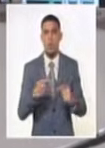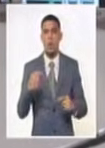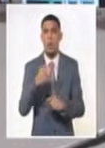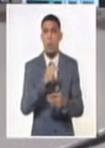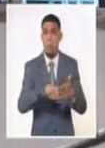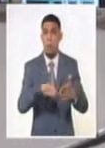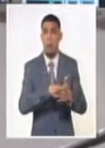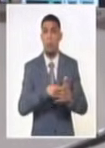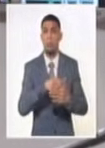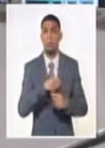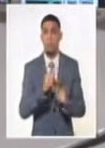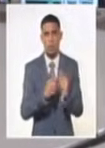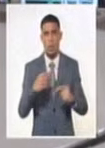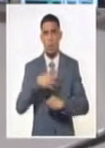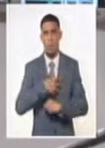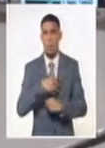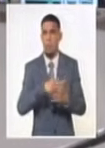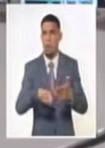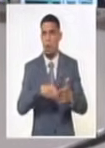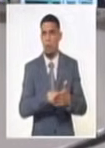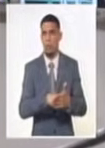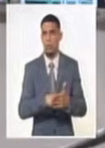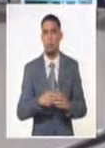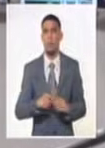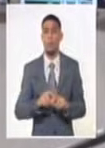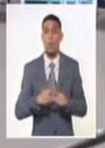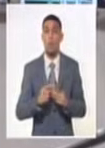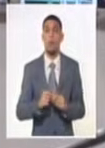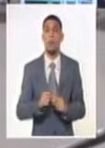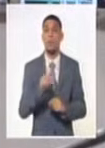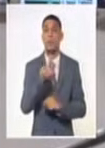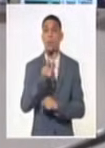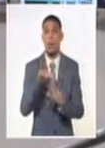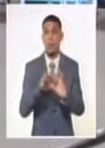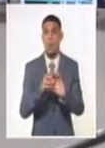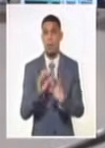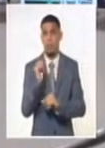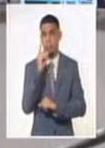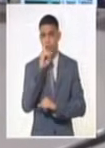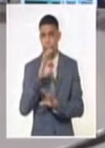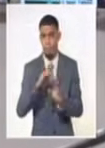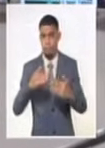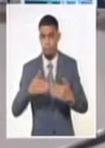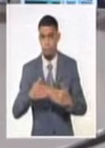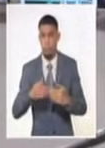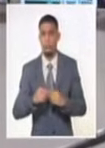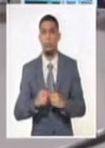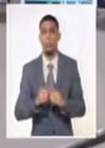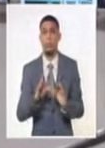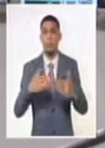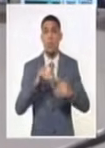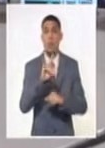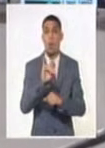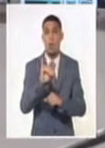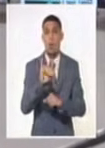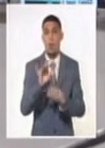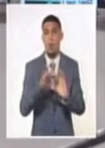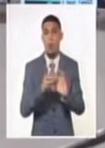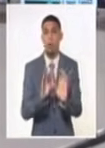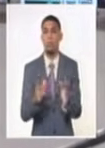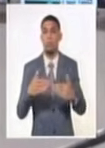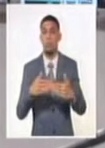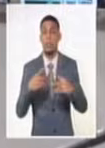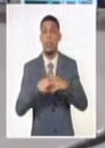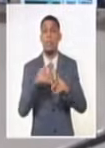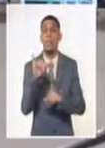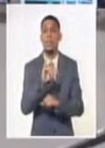los grados terminales, porque realmente terminan ciclo los de 12 grados, terminan ciclo los de 9º grado y también los de 6º grado, y cada uno con